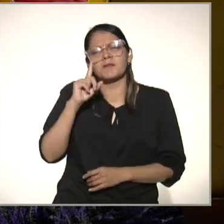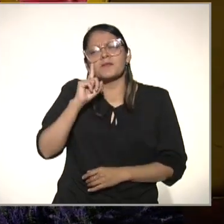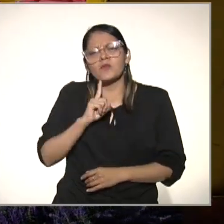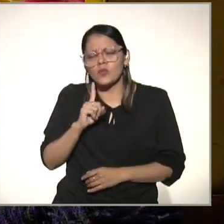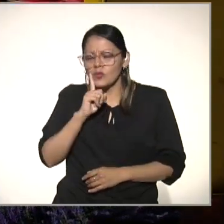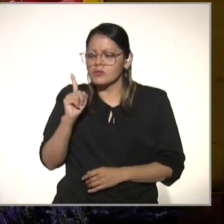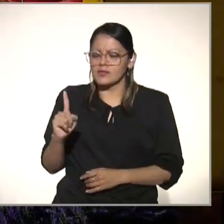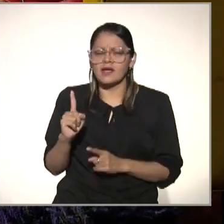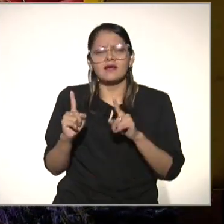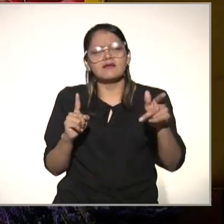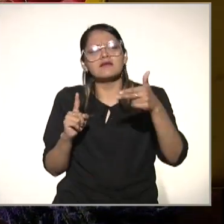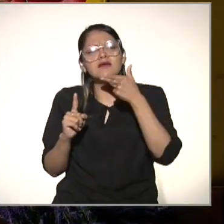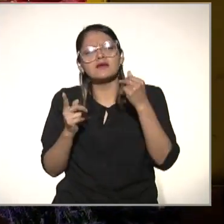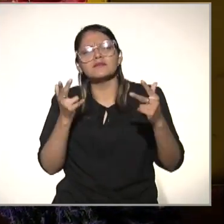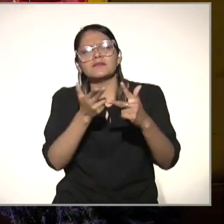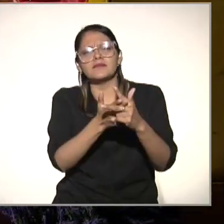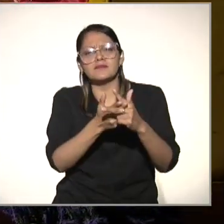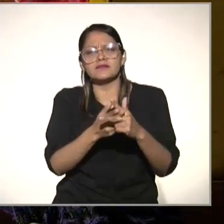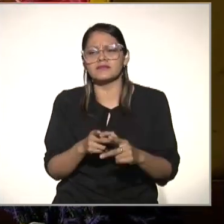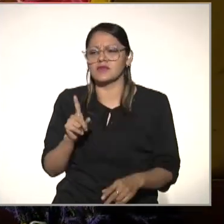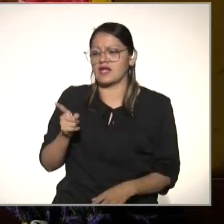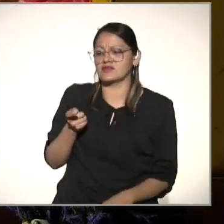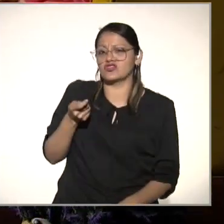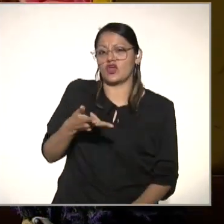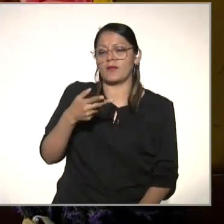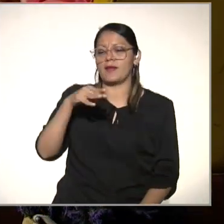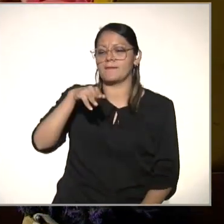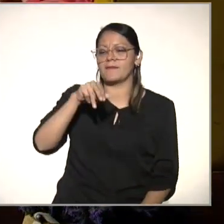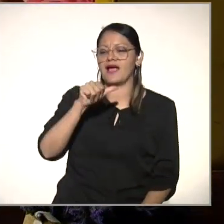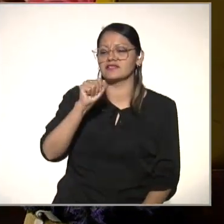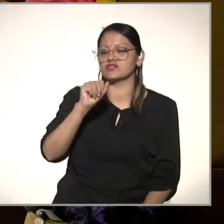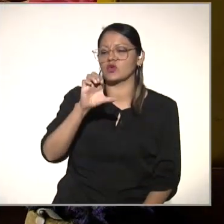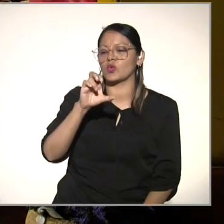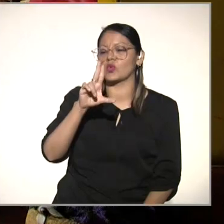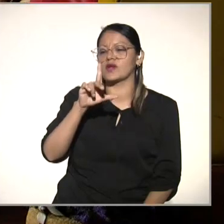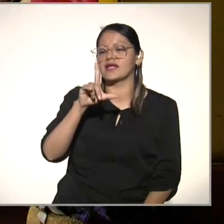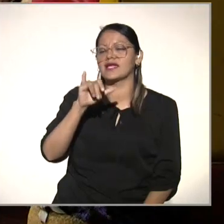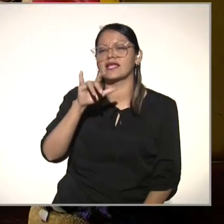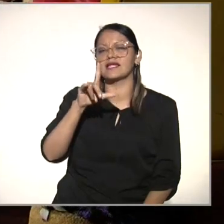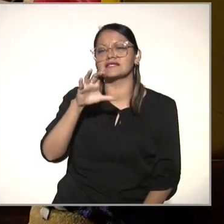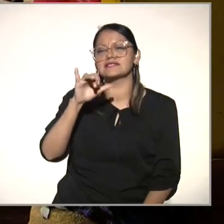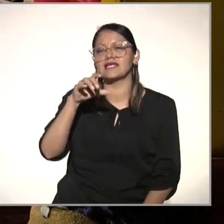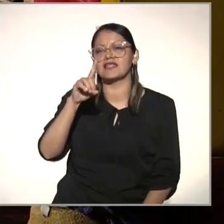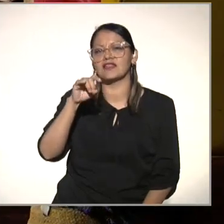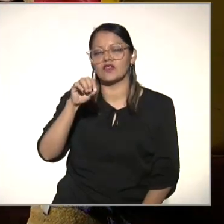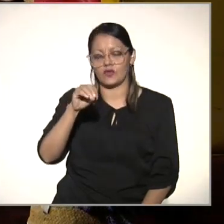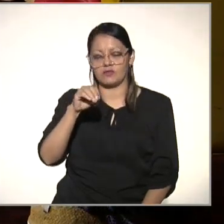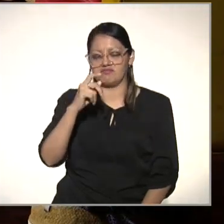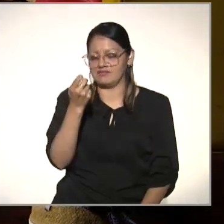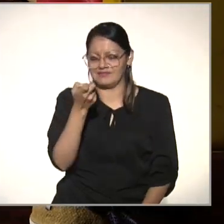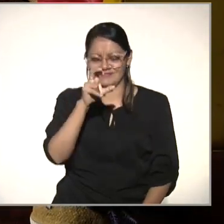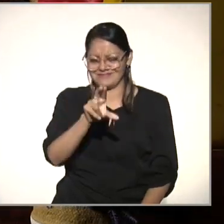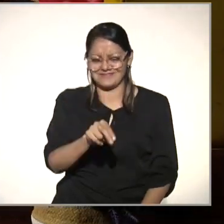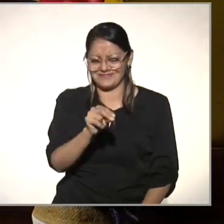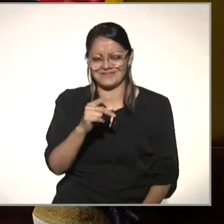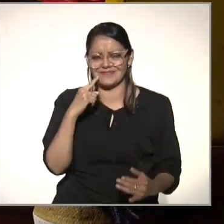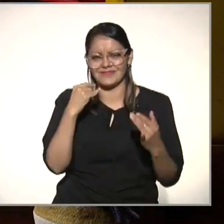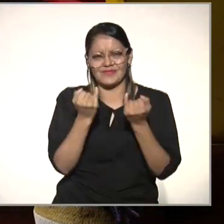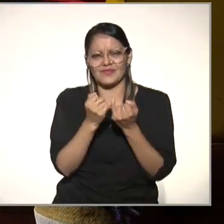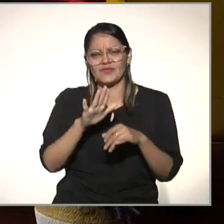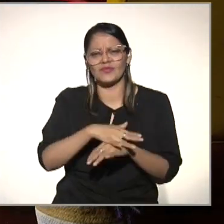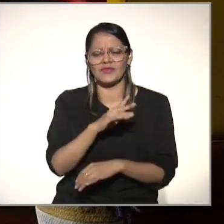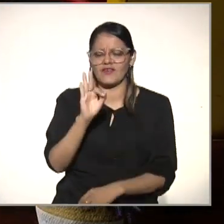mata a un varón, entonces es un masculinicidio. Y no, porque el femicidio es una categoría que está denunciando un orden